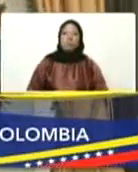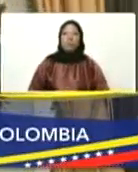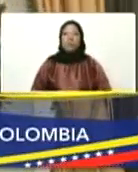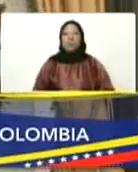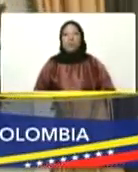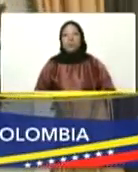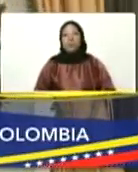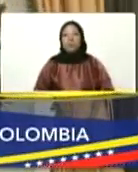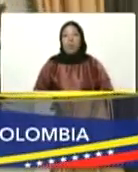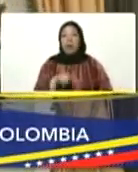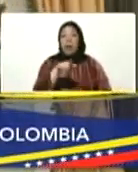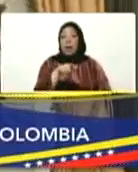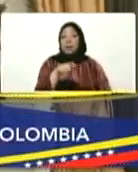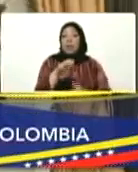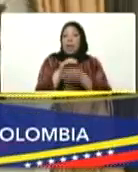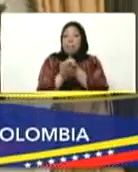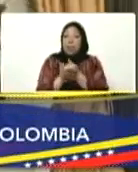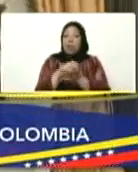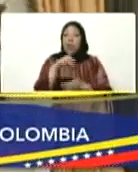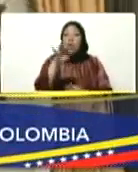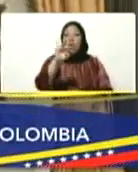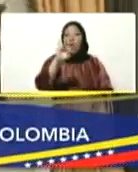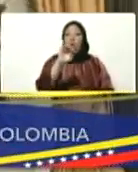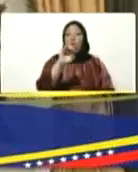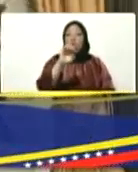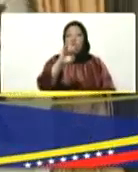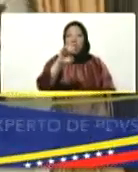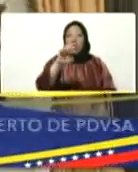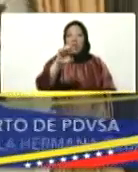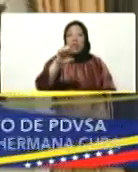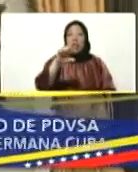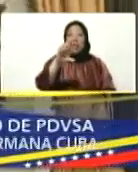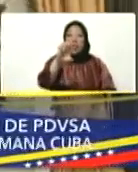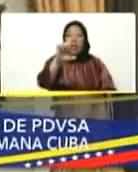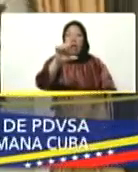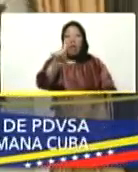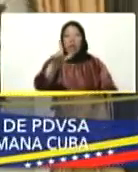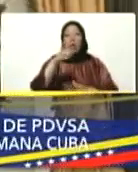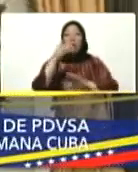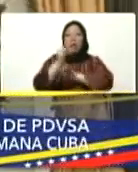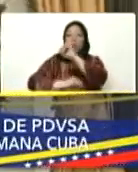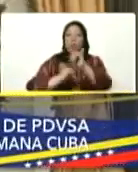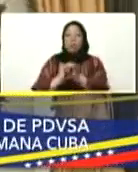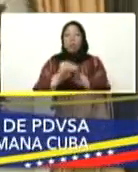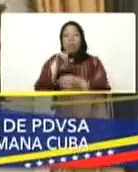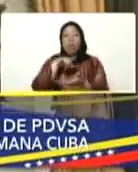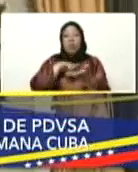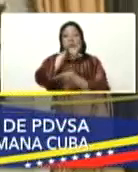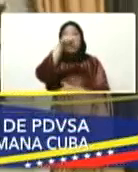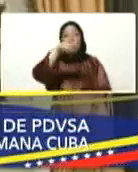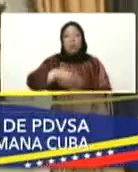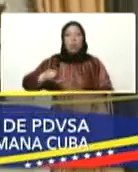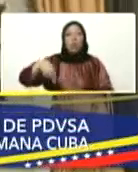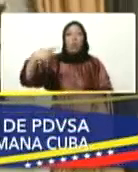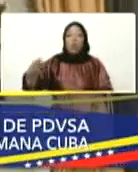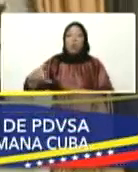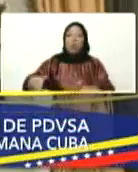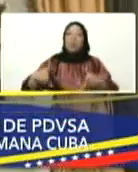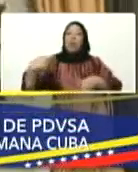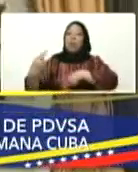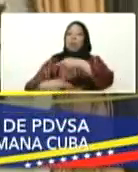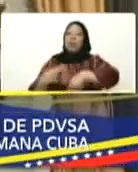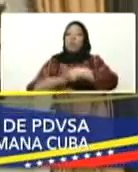Ese Fidel, que lo primero, el primer viaje internacional que hizo, luego del triunfo de la